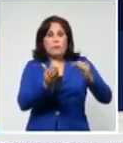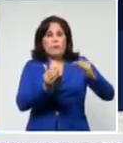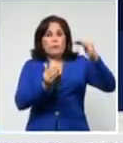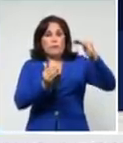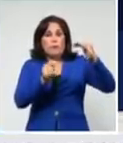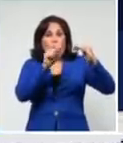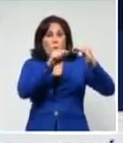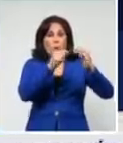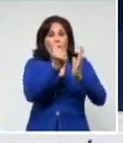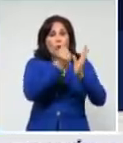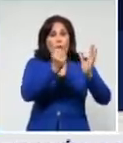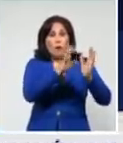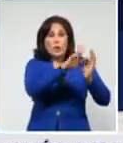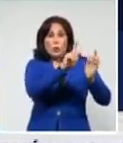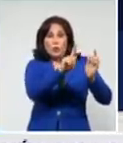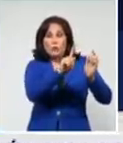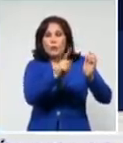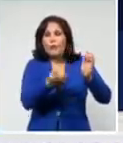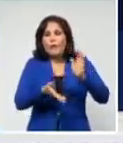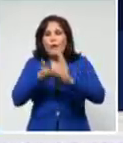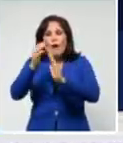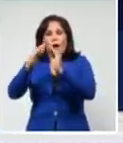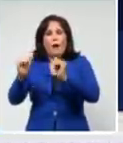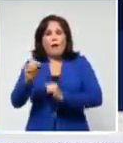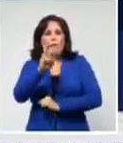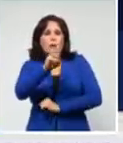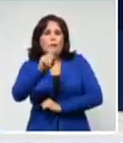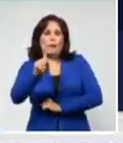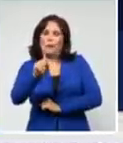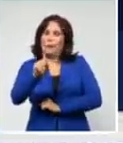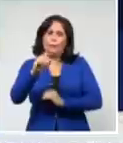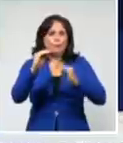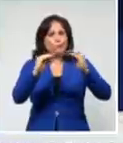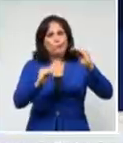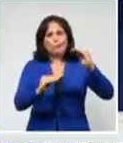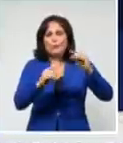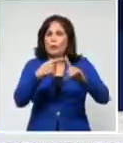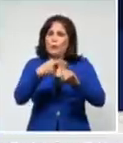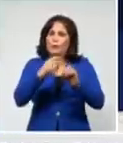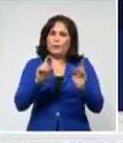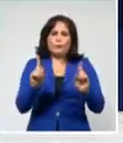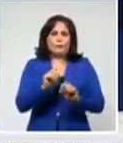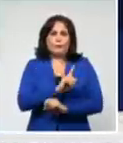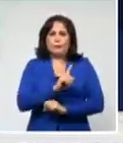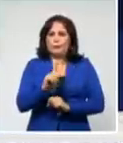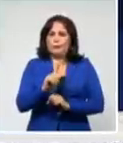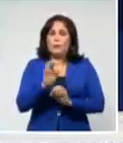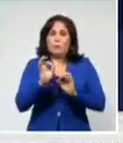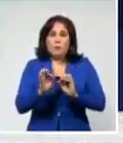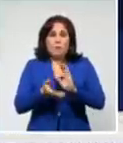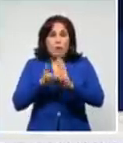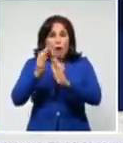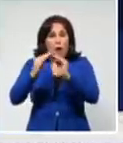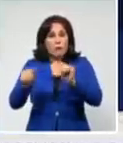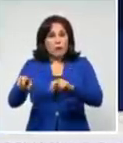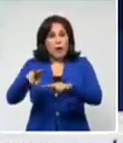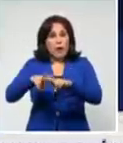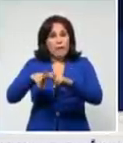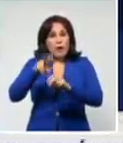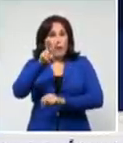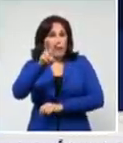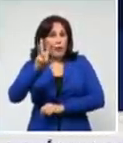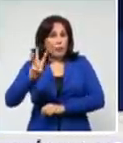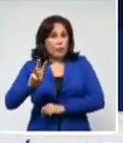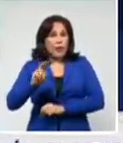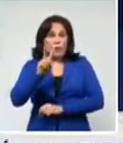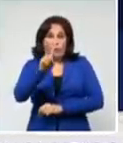con el número de casos ingresados, no logra un balance positivo. Estas altas son de La Habana 29,